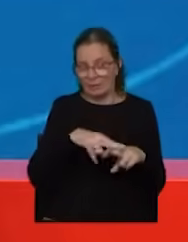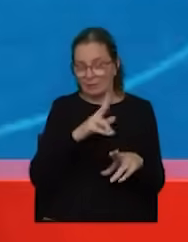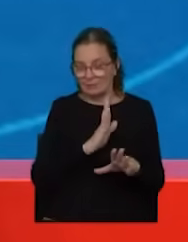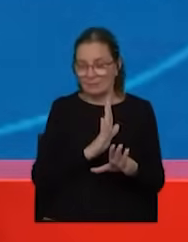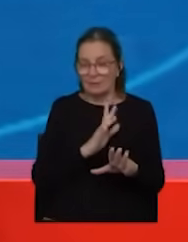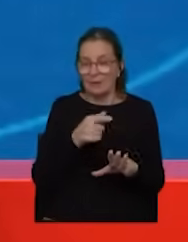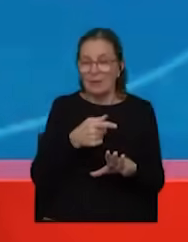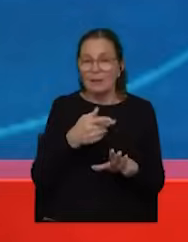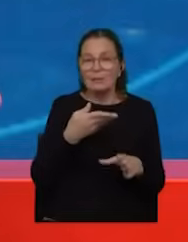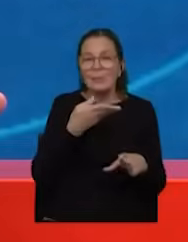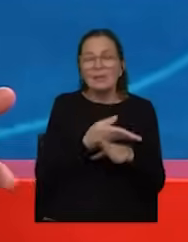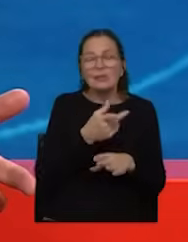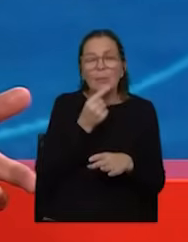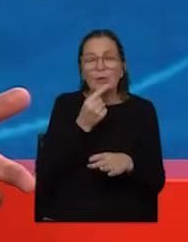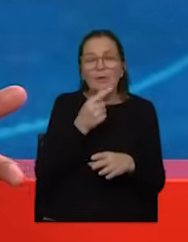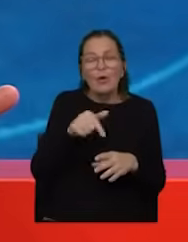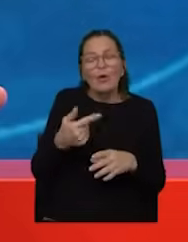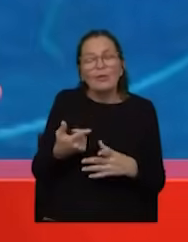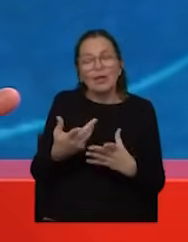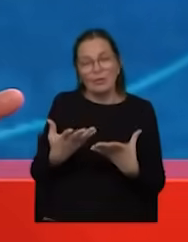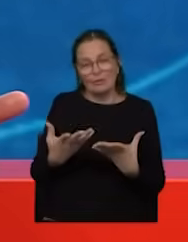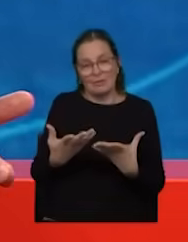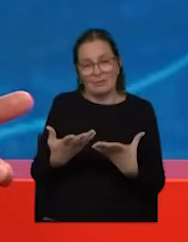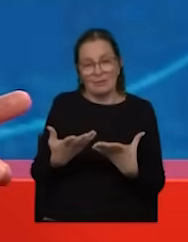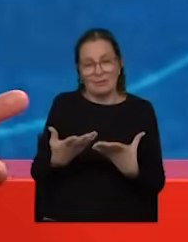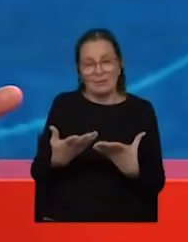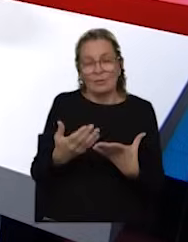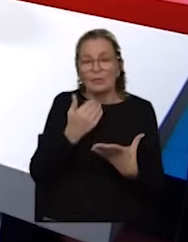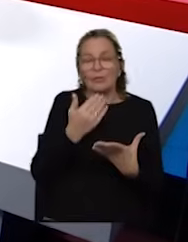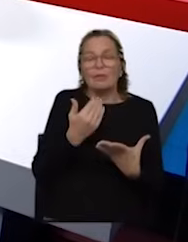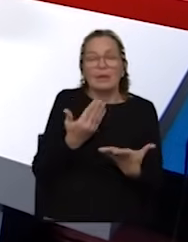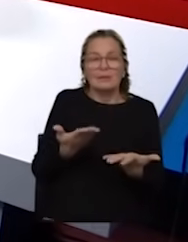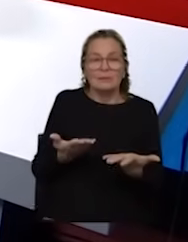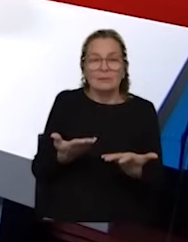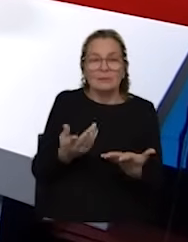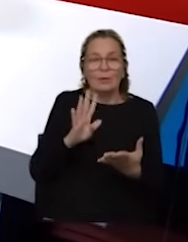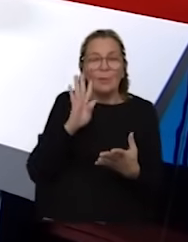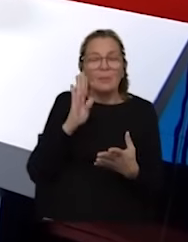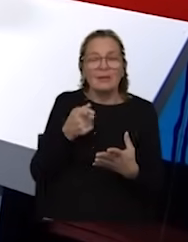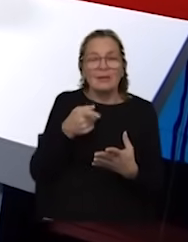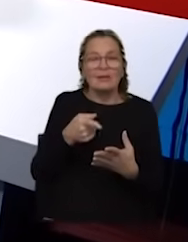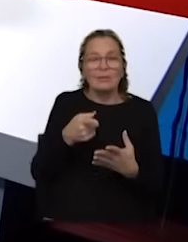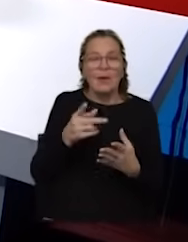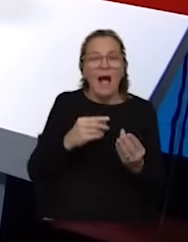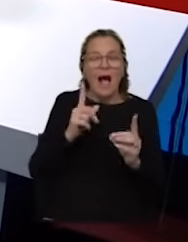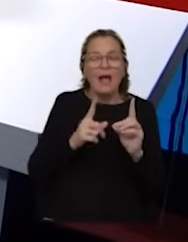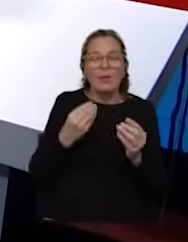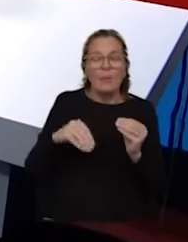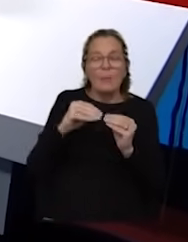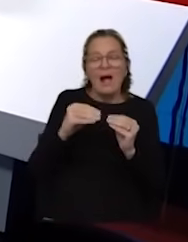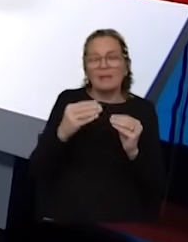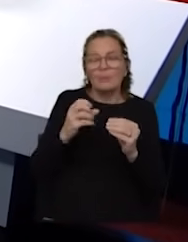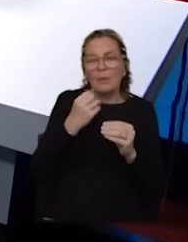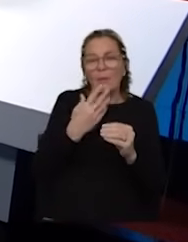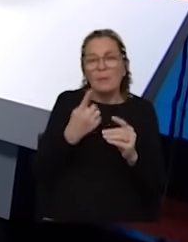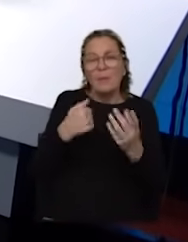capaz que lo que está pidiendo el policía es otra cosa eh yo que s no me parece que eso sea un Plus Me parece que